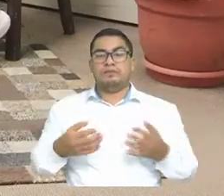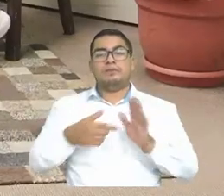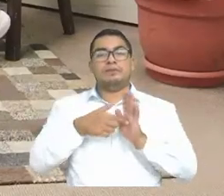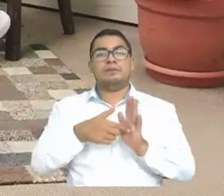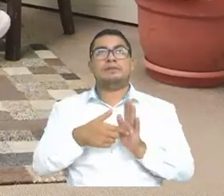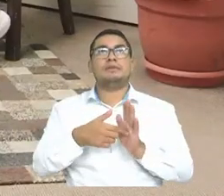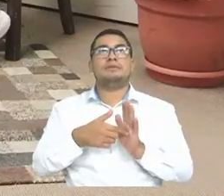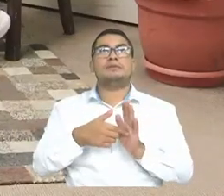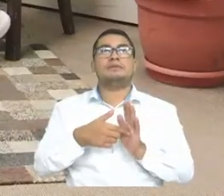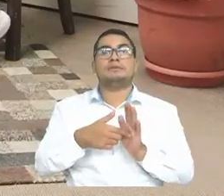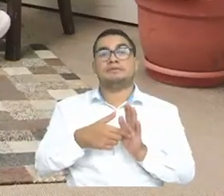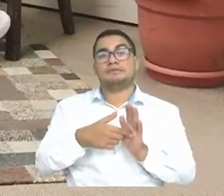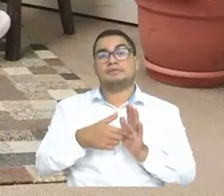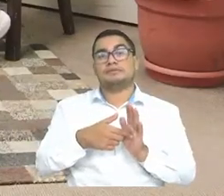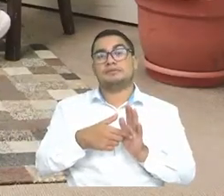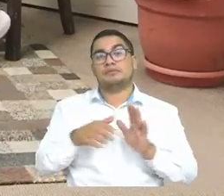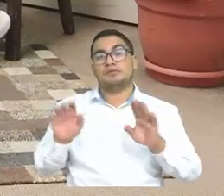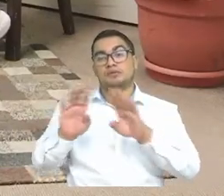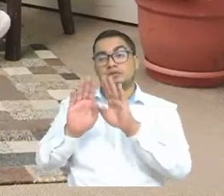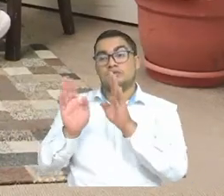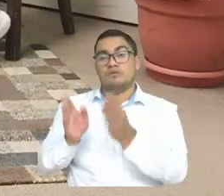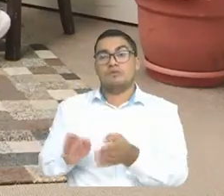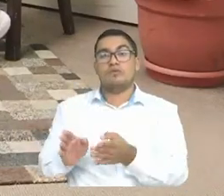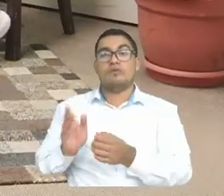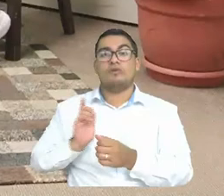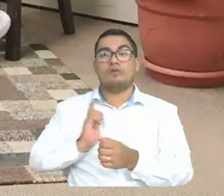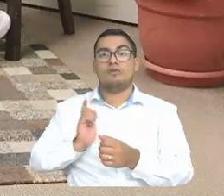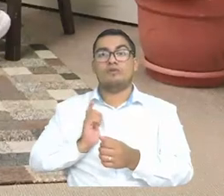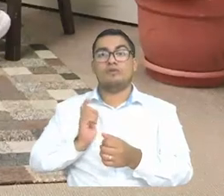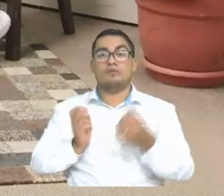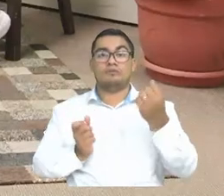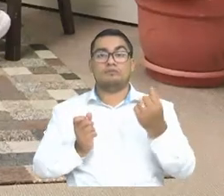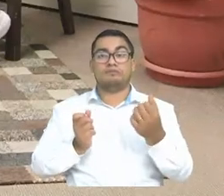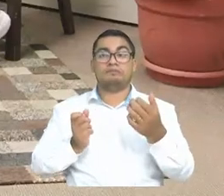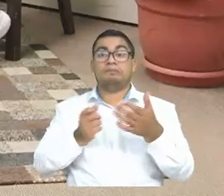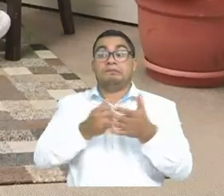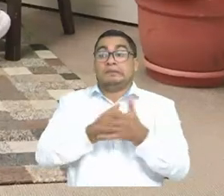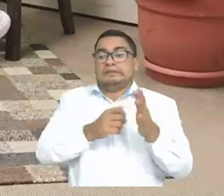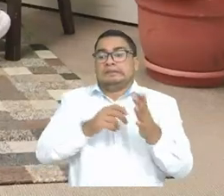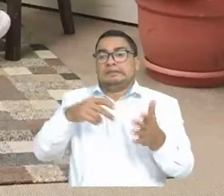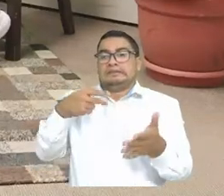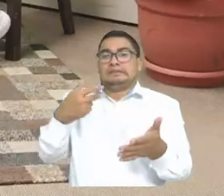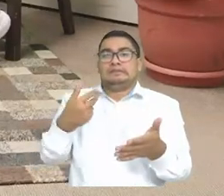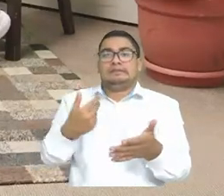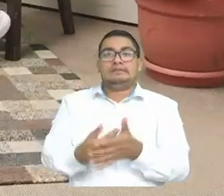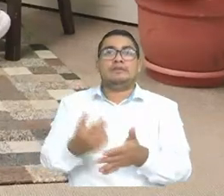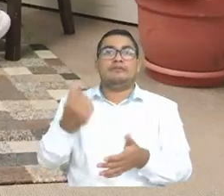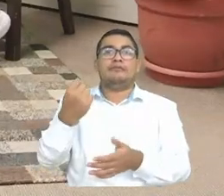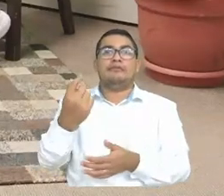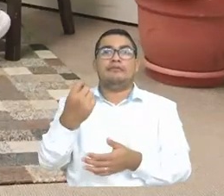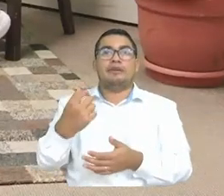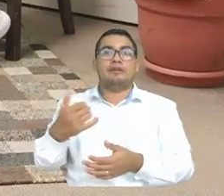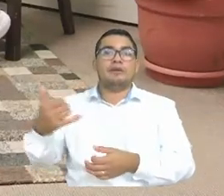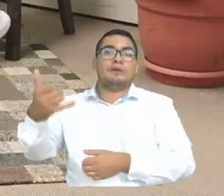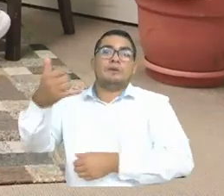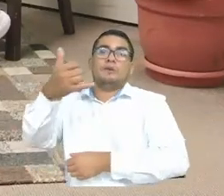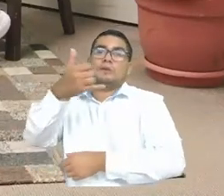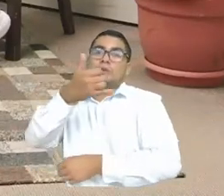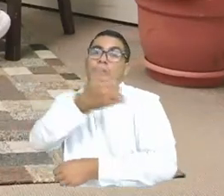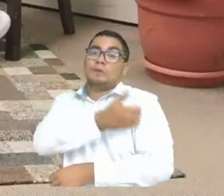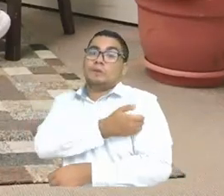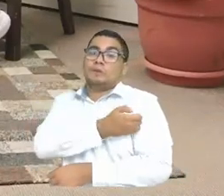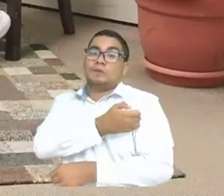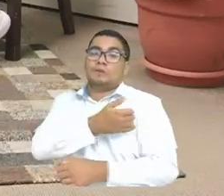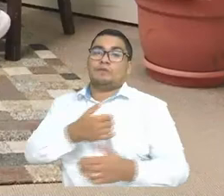si la mujer tuvo un accidente, se golpeó, no le habían puesto su inyección para